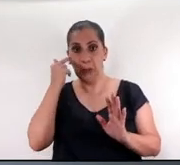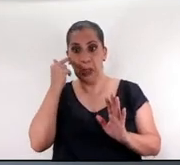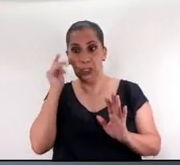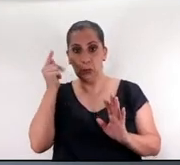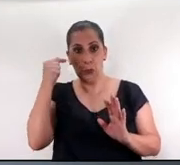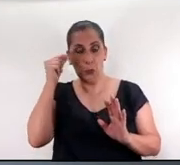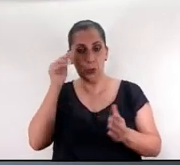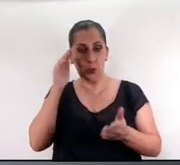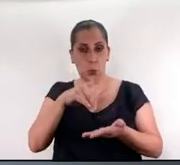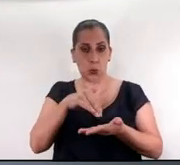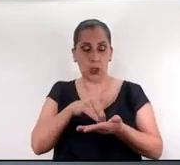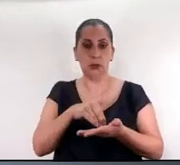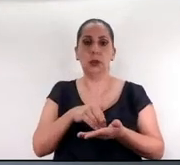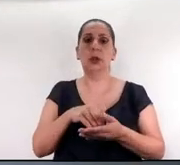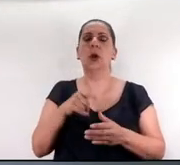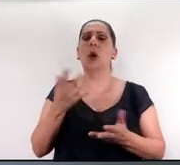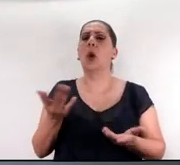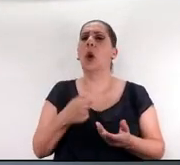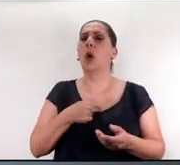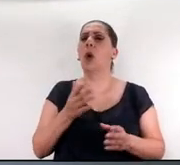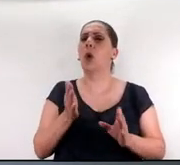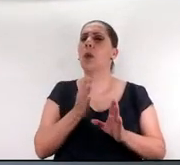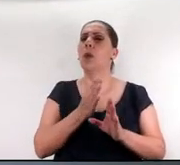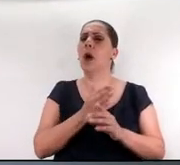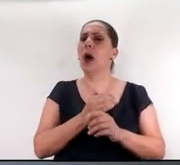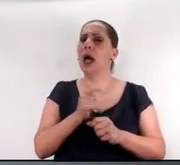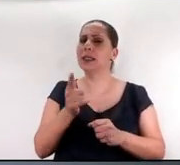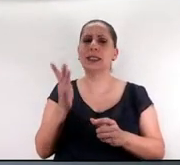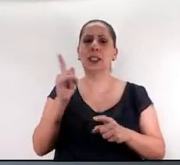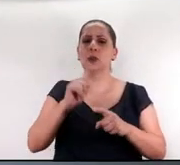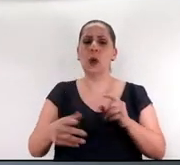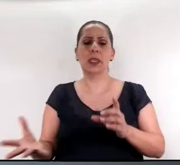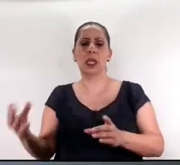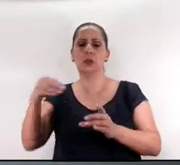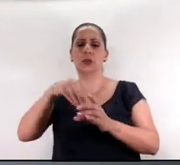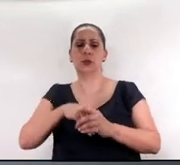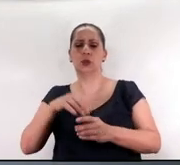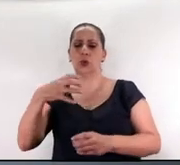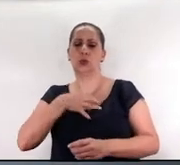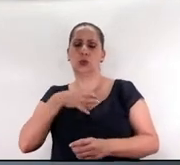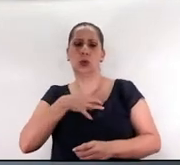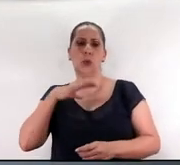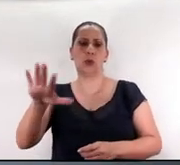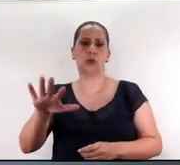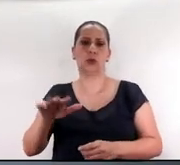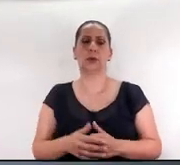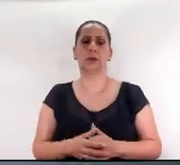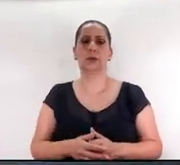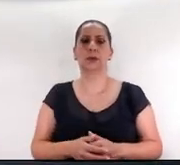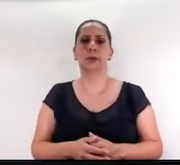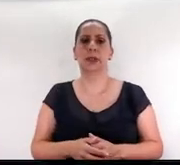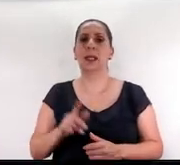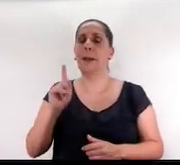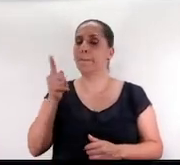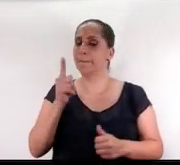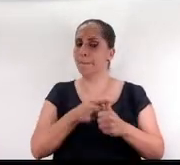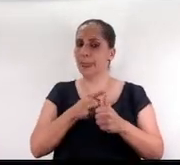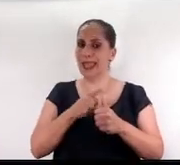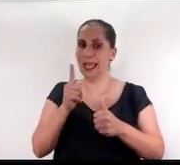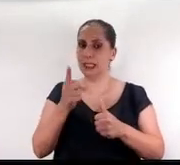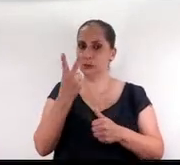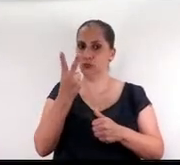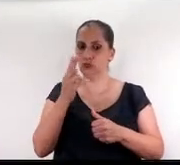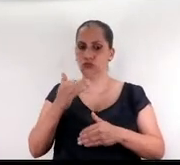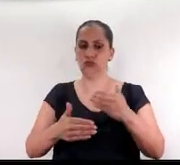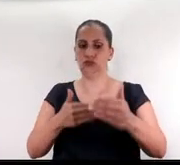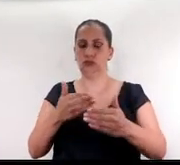lo harán sin que haya intromisión de los propios gobiernos locales? No, en primer lugar, ahí hay dos etapas. Uno, lo que